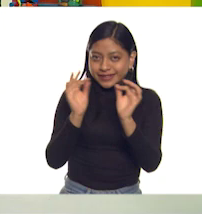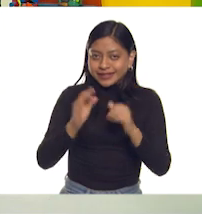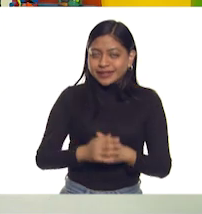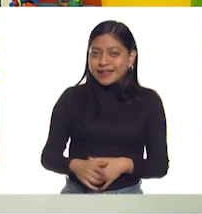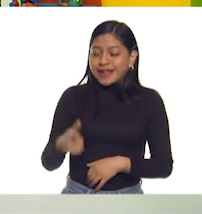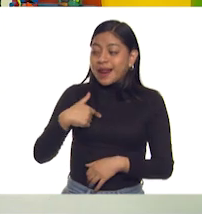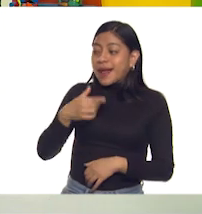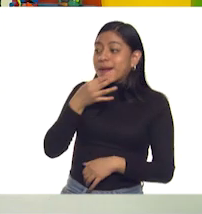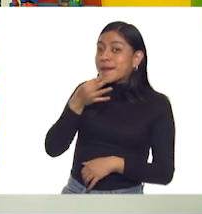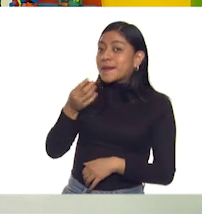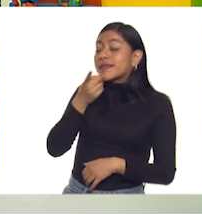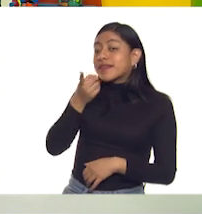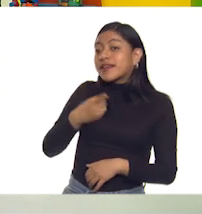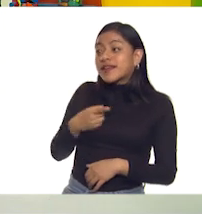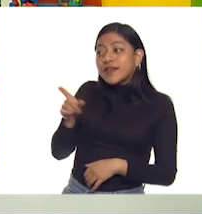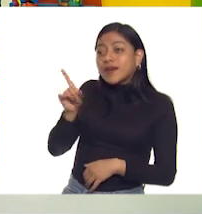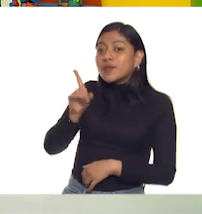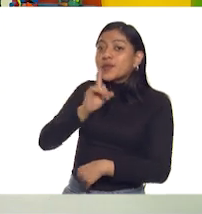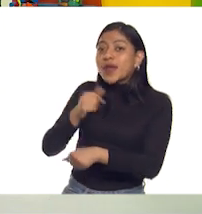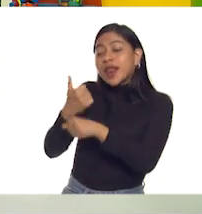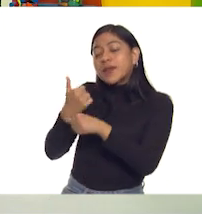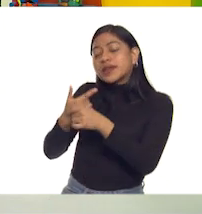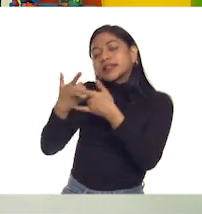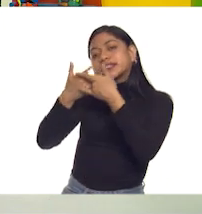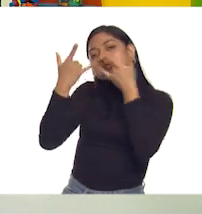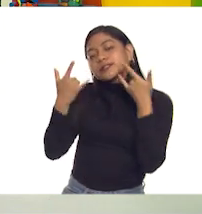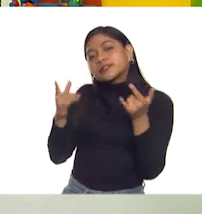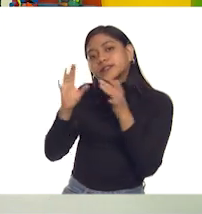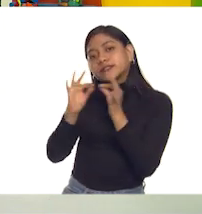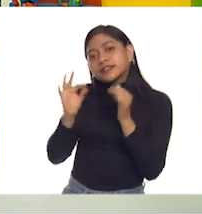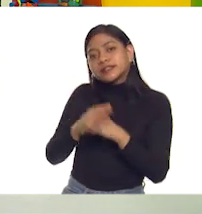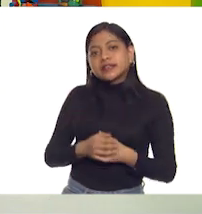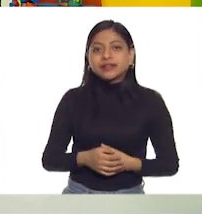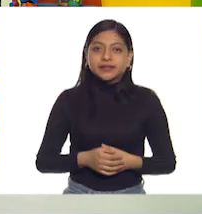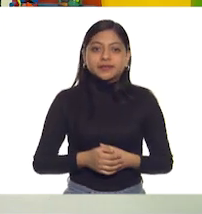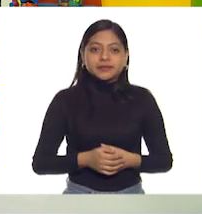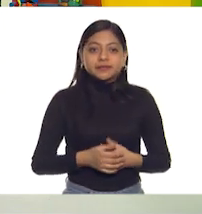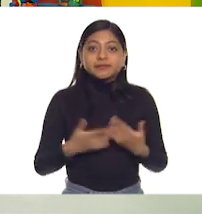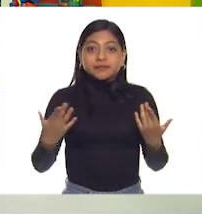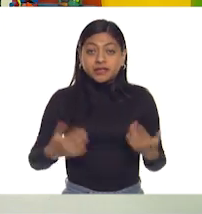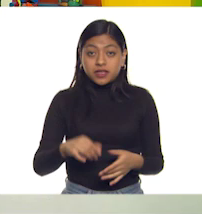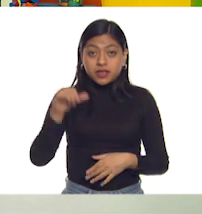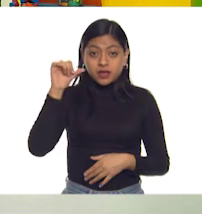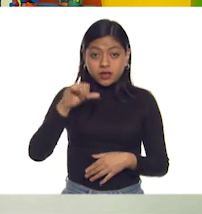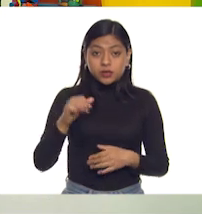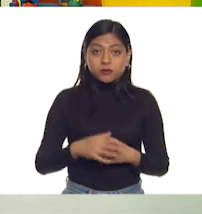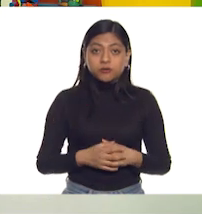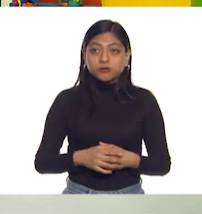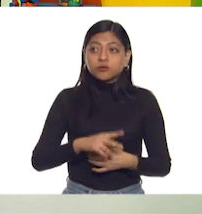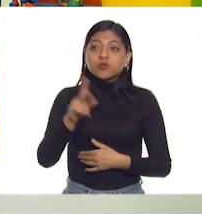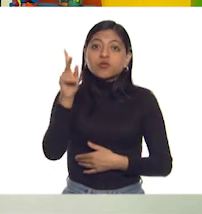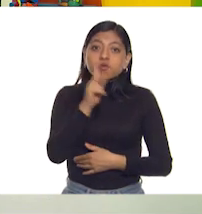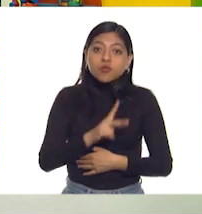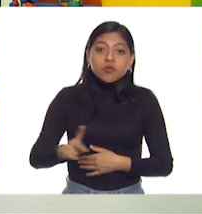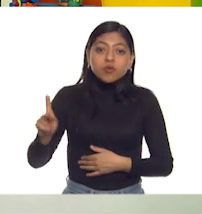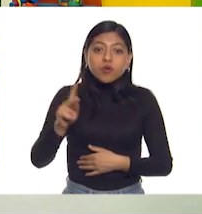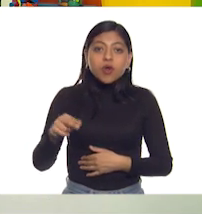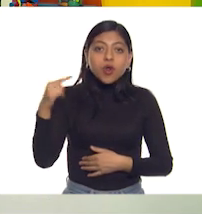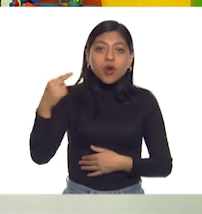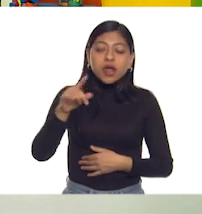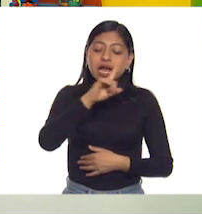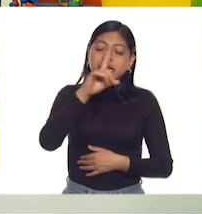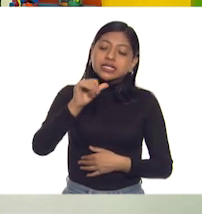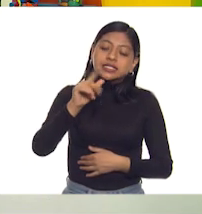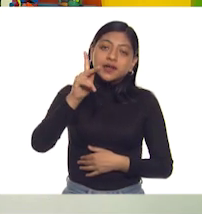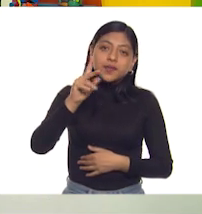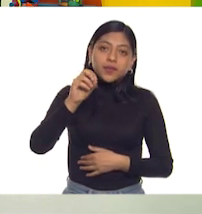contó mi abuelita allá en Tláhuac, para ser específicos, en un pueblecito que se llama